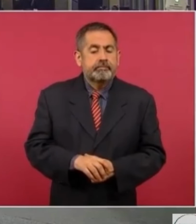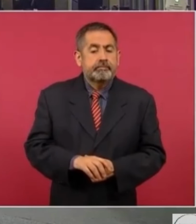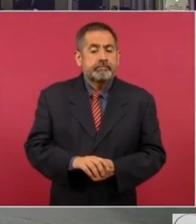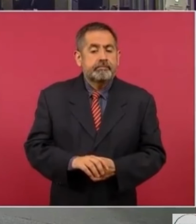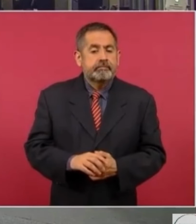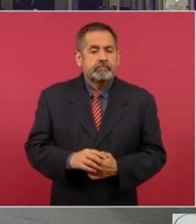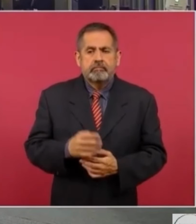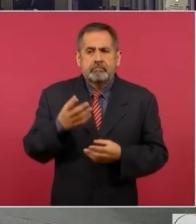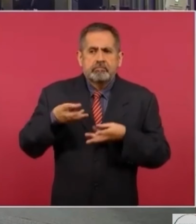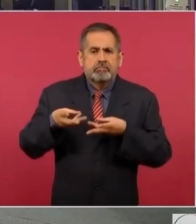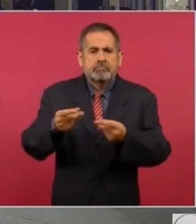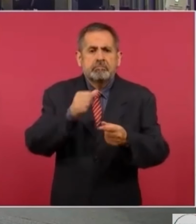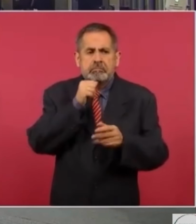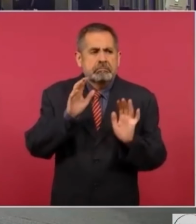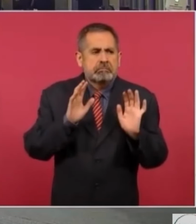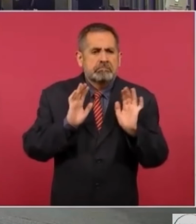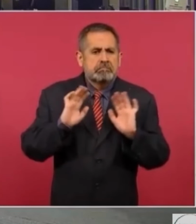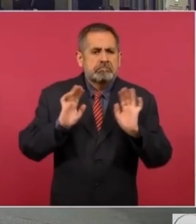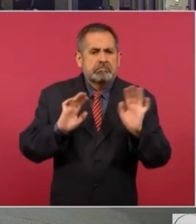gasto, cada quien